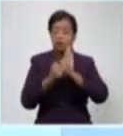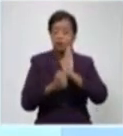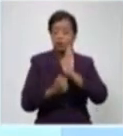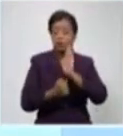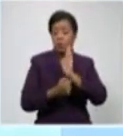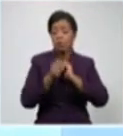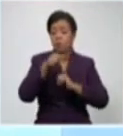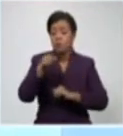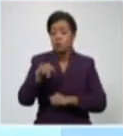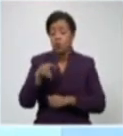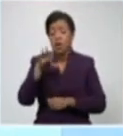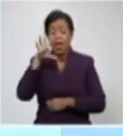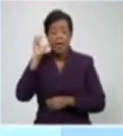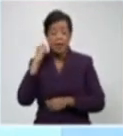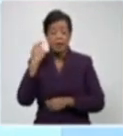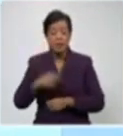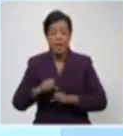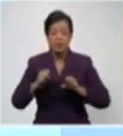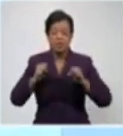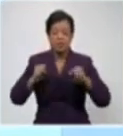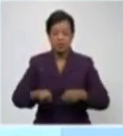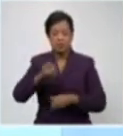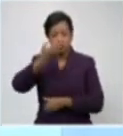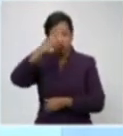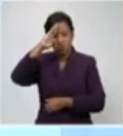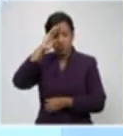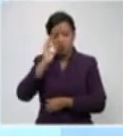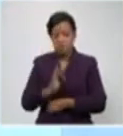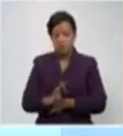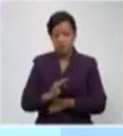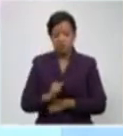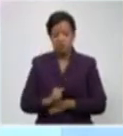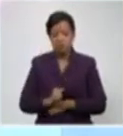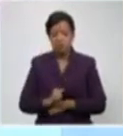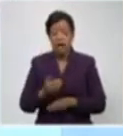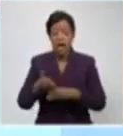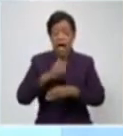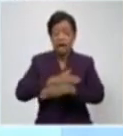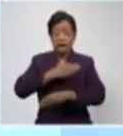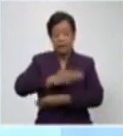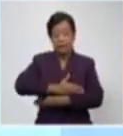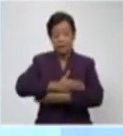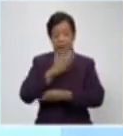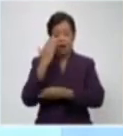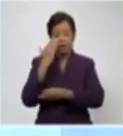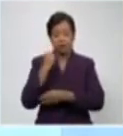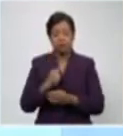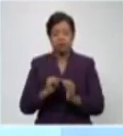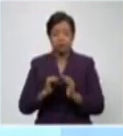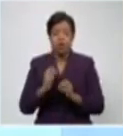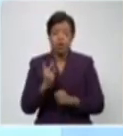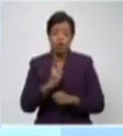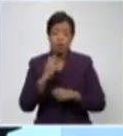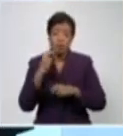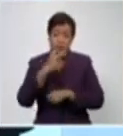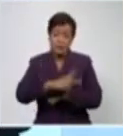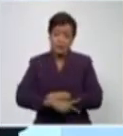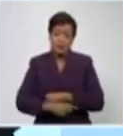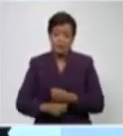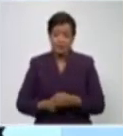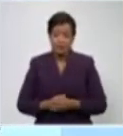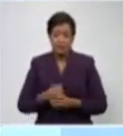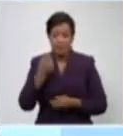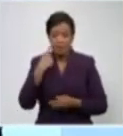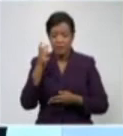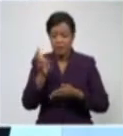entienden deben exigirse a Cuba como requisito indispensable antes de dar cualquier paso entre los dos países. Aquí ven el